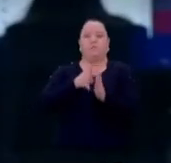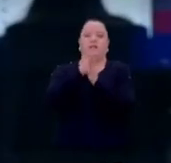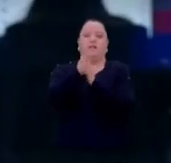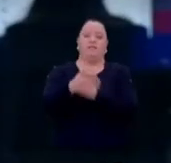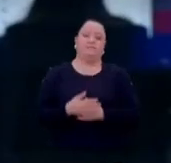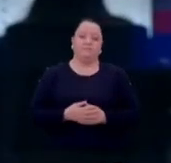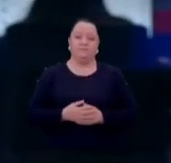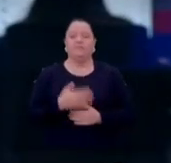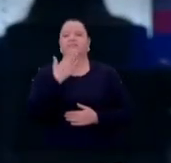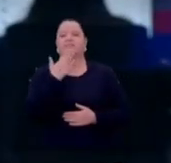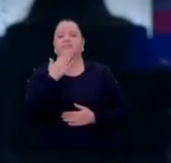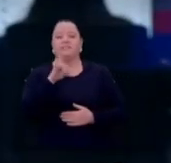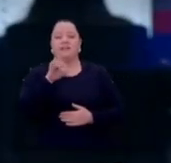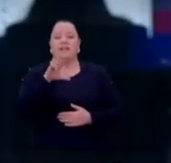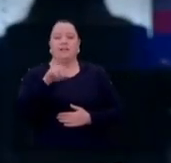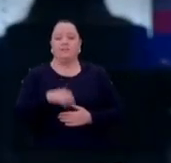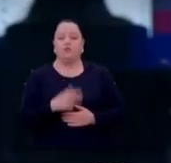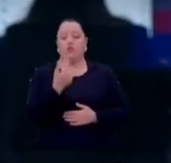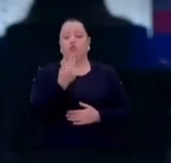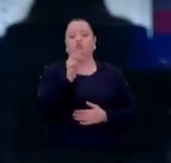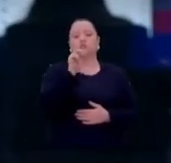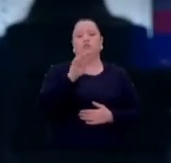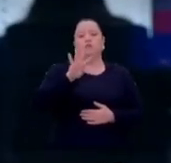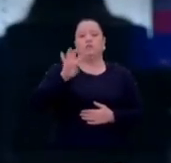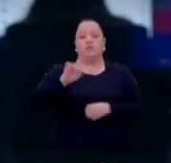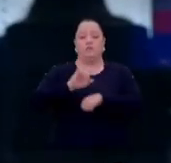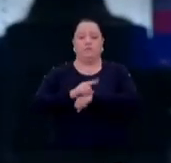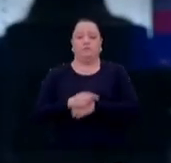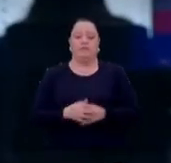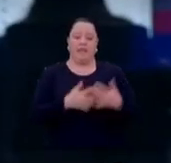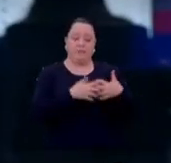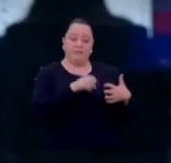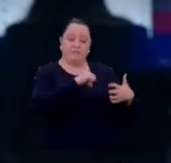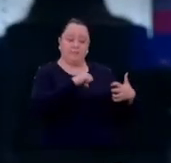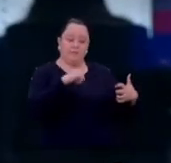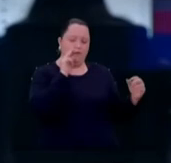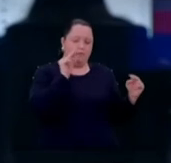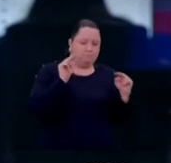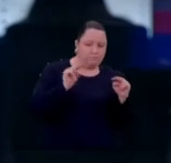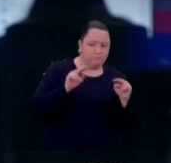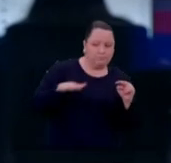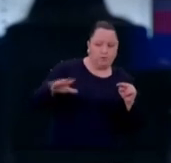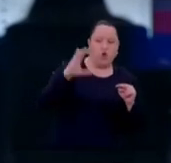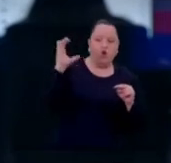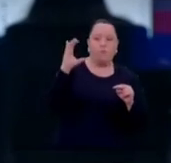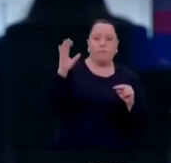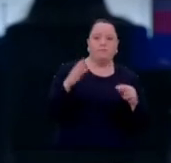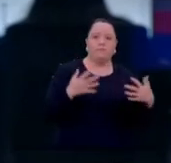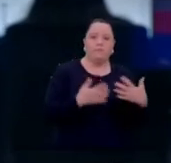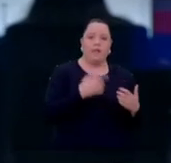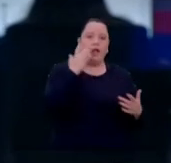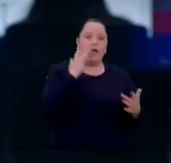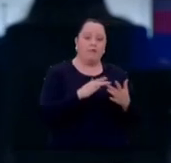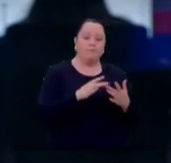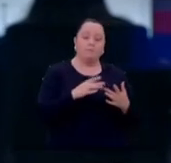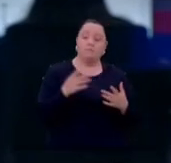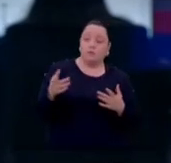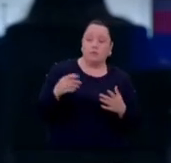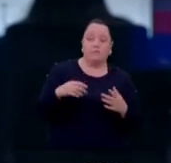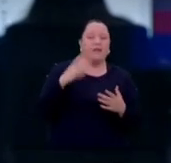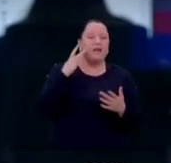Darío, gracias. 12:49 minutos. Una empresa privada tiene los ojos puestos en los colombianos. La compañía paga con criptomonedas a quienes